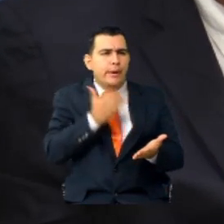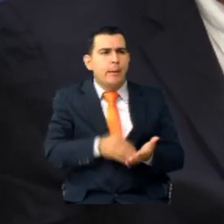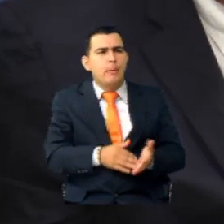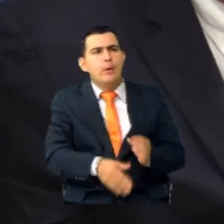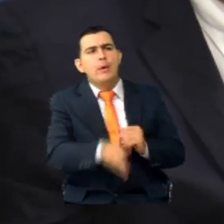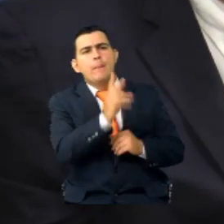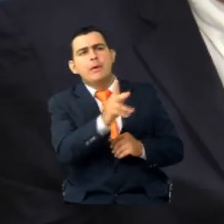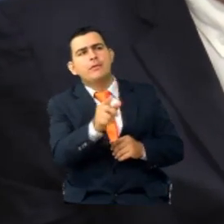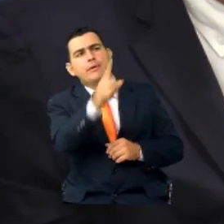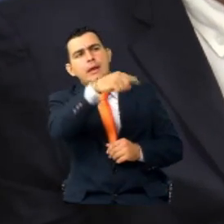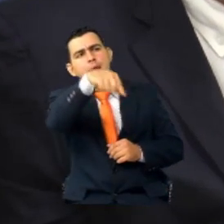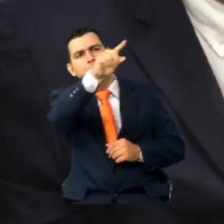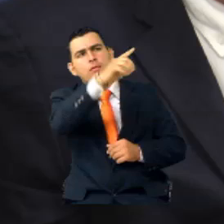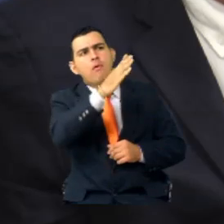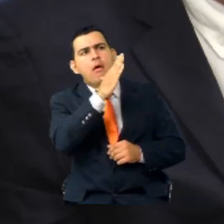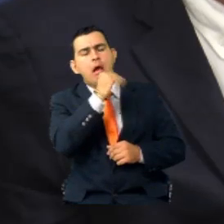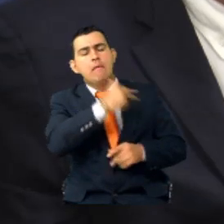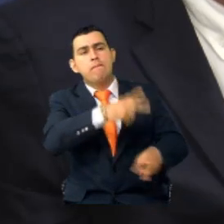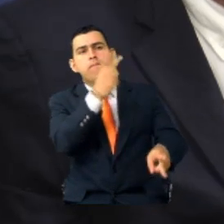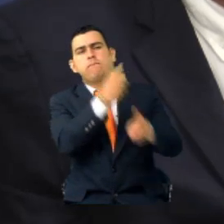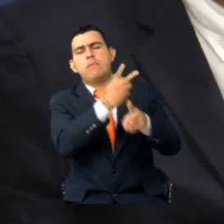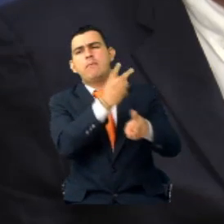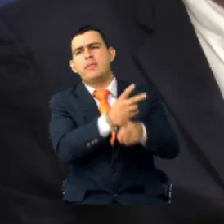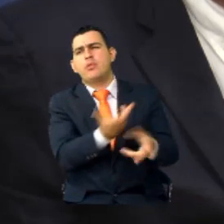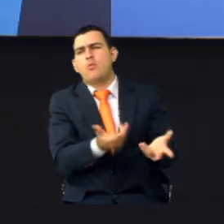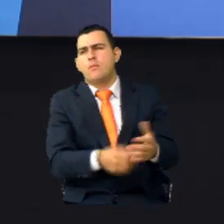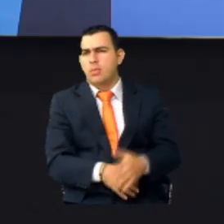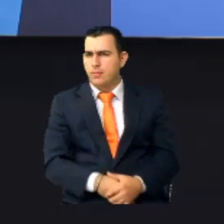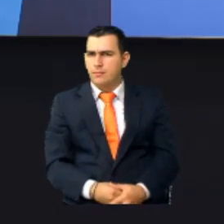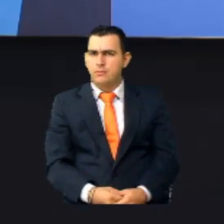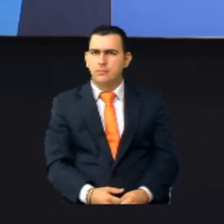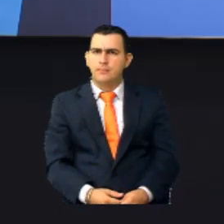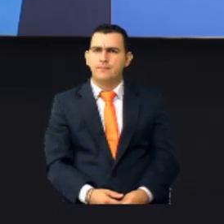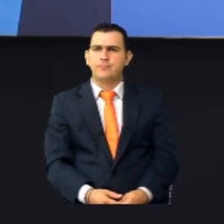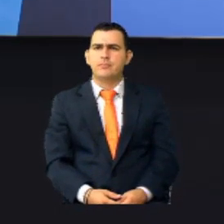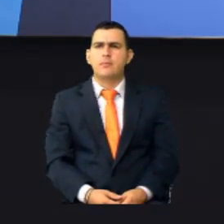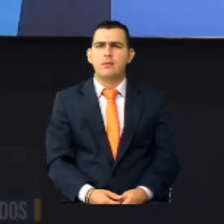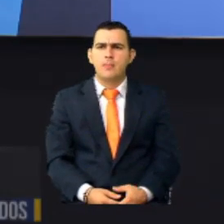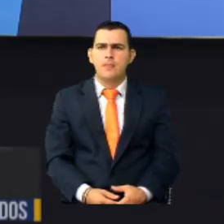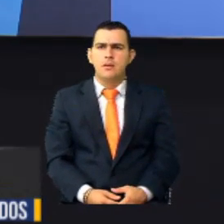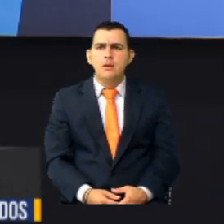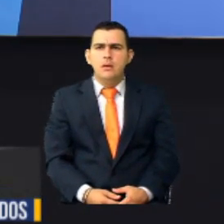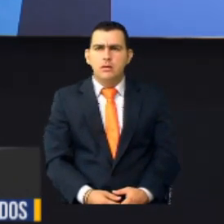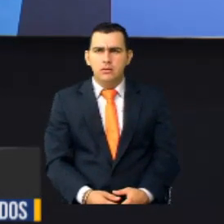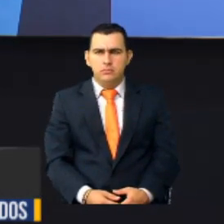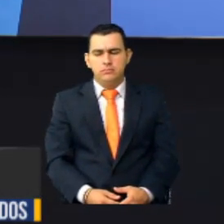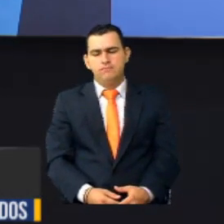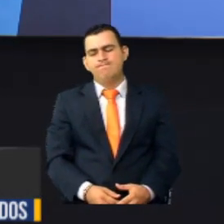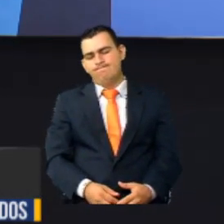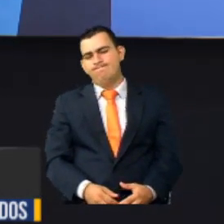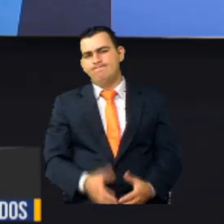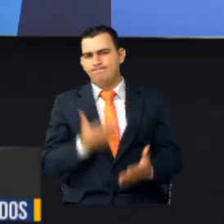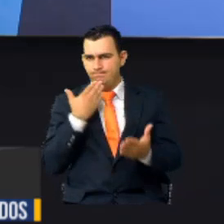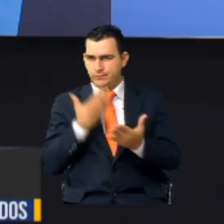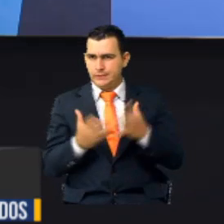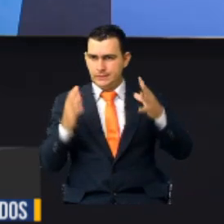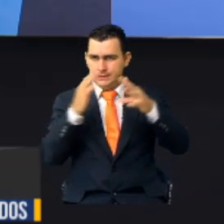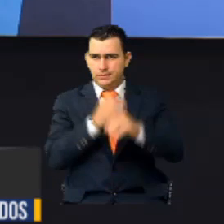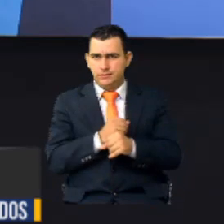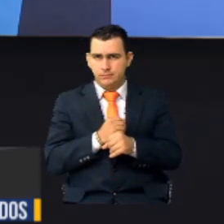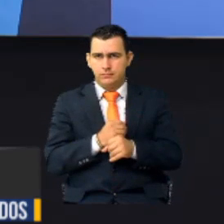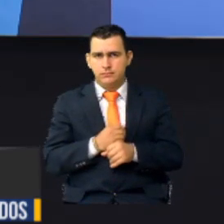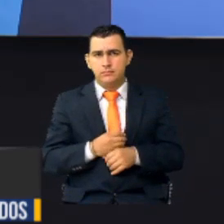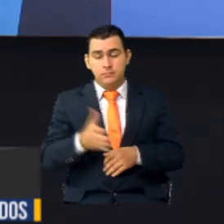donde existe mayor índice de criminalidad en la ciudad. Buenas noches, Luis Alberto. Tenemos que ser conscientes que tenemos que ir entrando al